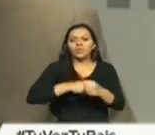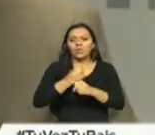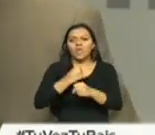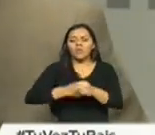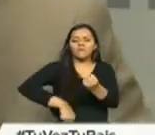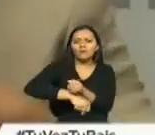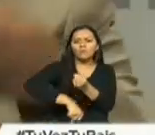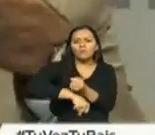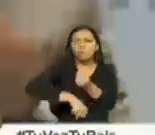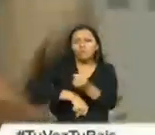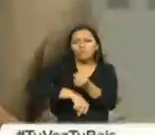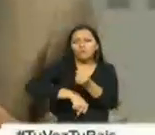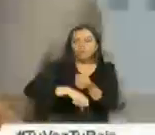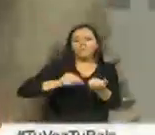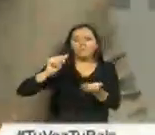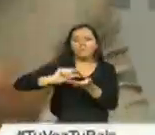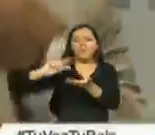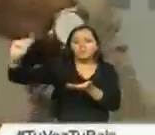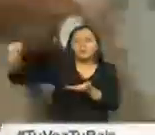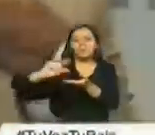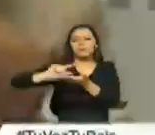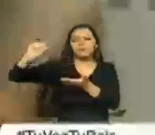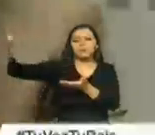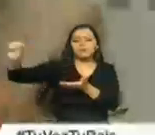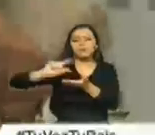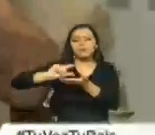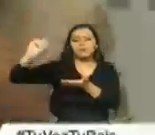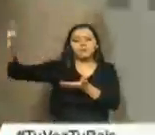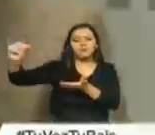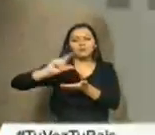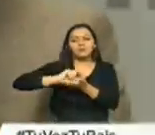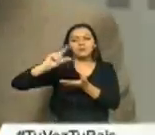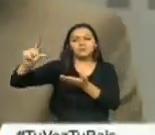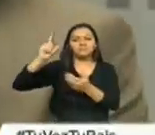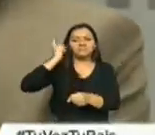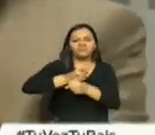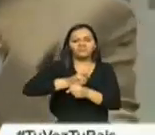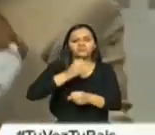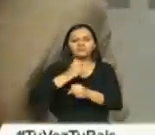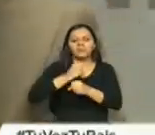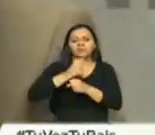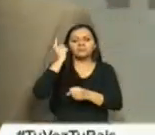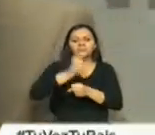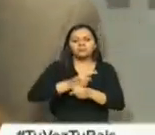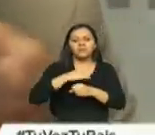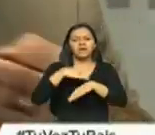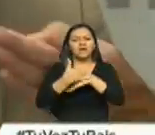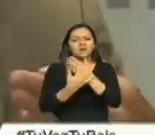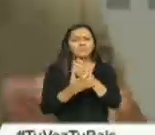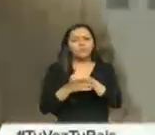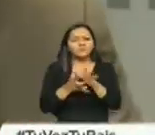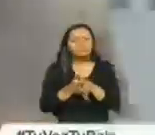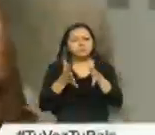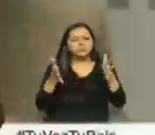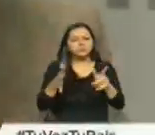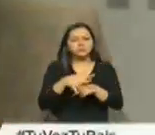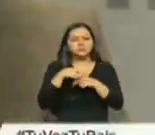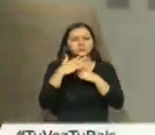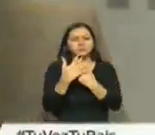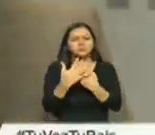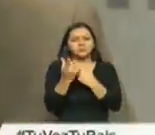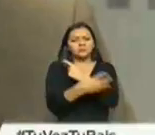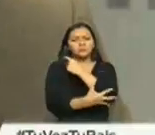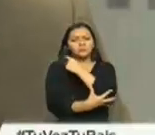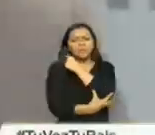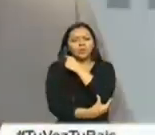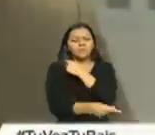futbolistas, imponiéndoles como condición de trabajo, aprovechándose de su situación de